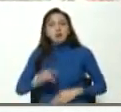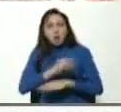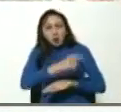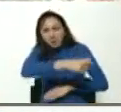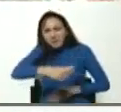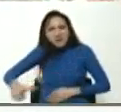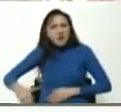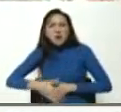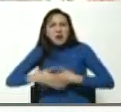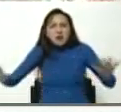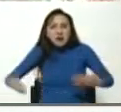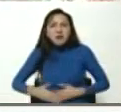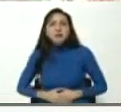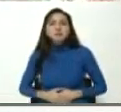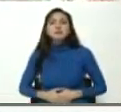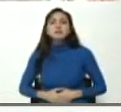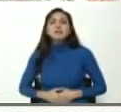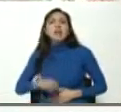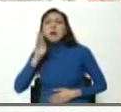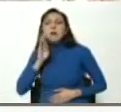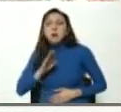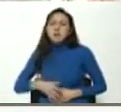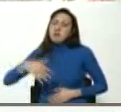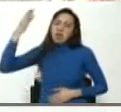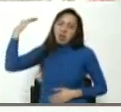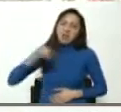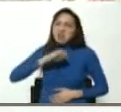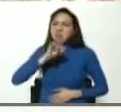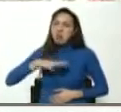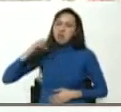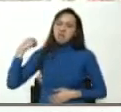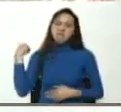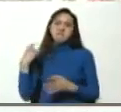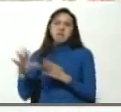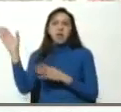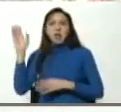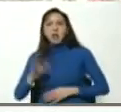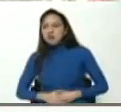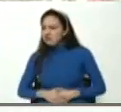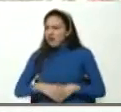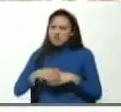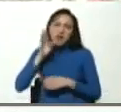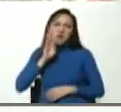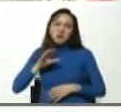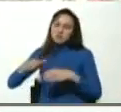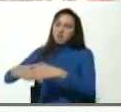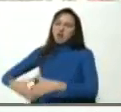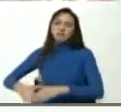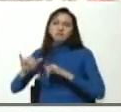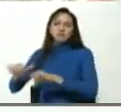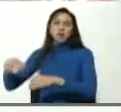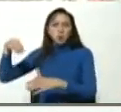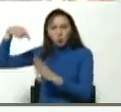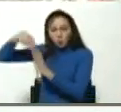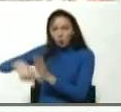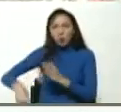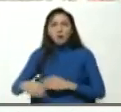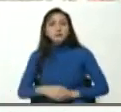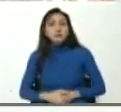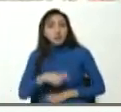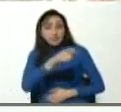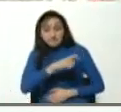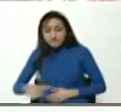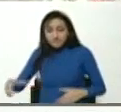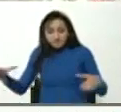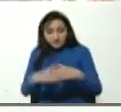está en el basural de la historia en el hueco más profundo de ese basural y los leales los